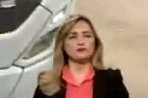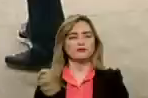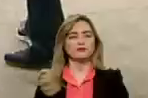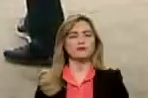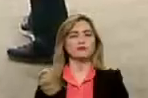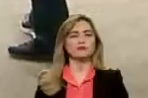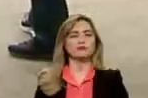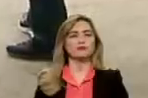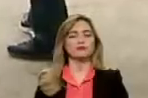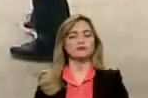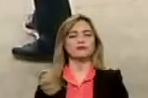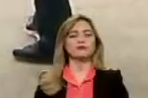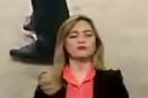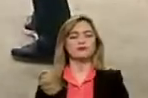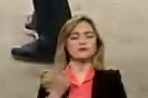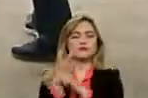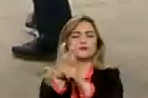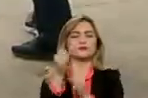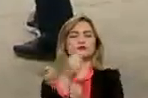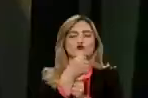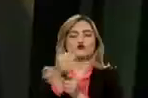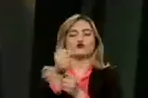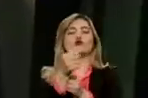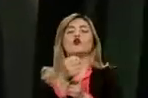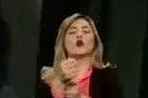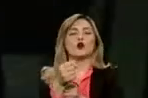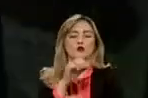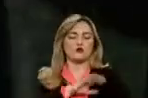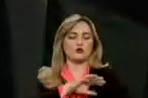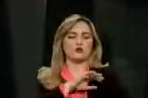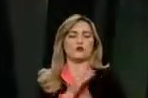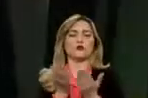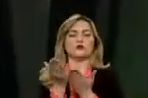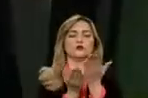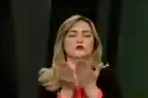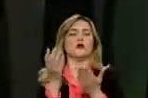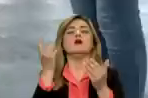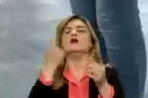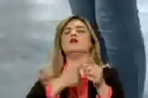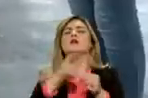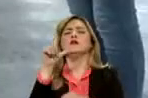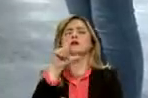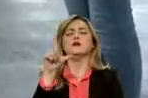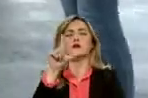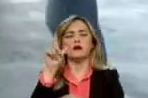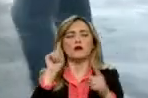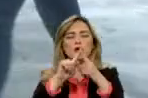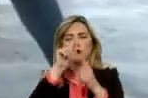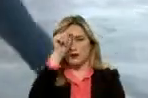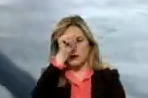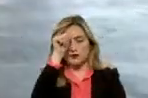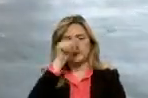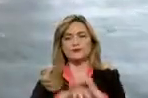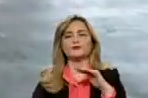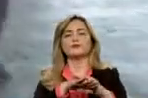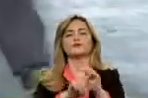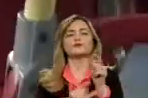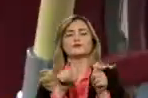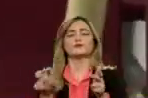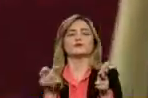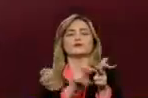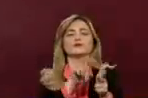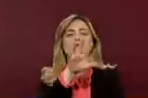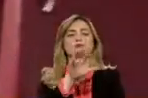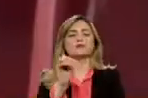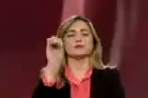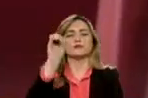Los sistemas municipales de Ecovía y Trolebús presentarán su servicio en Quito de lunes a domingo con un aforo máximo del 50% en